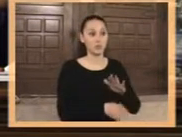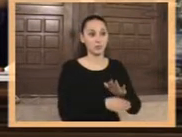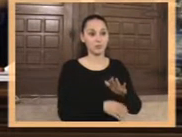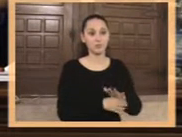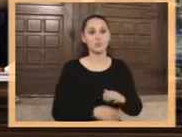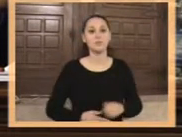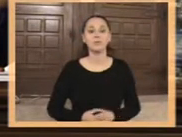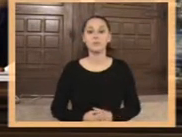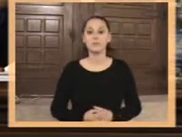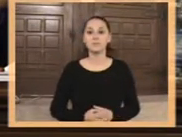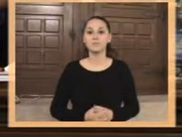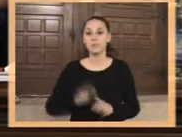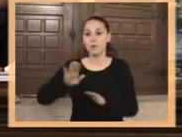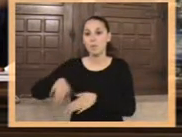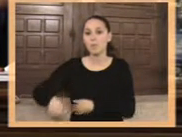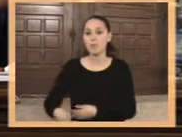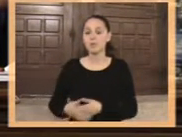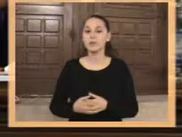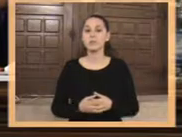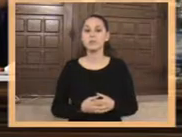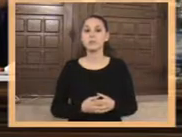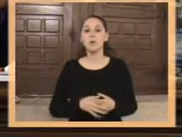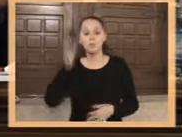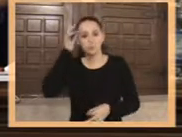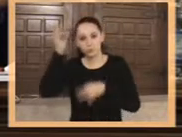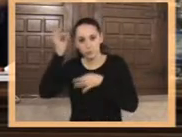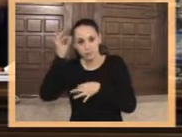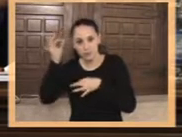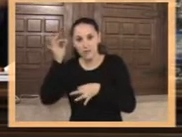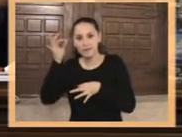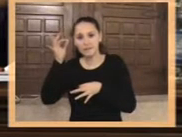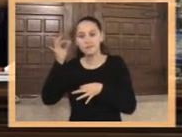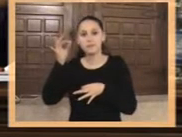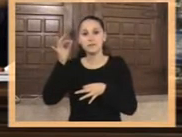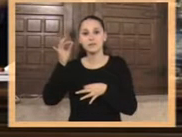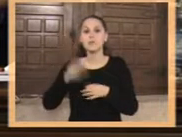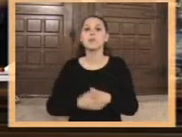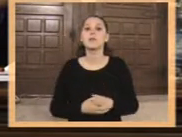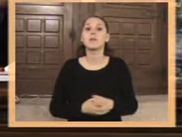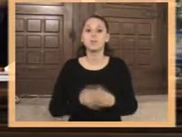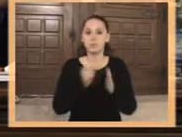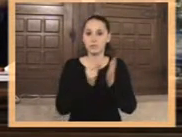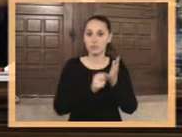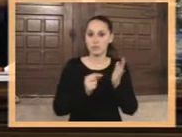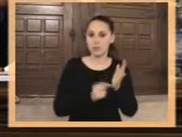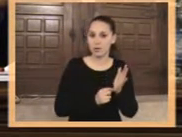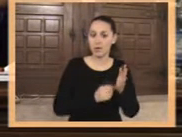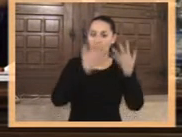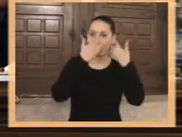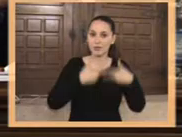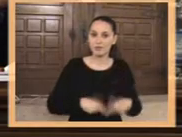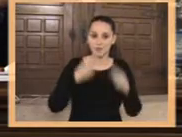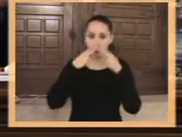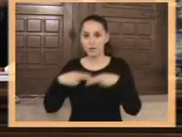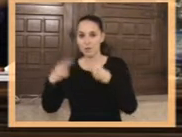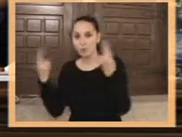Extremadura. Por último, una mera apreciación técnica. Hay unos principios contables, tanto en contabilidad empresarial como en contabilidad pública, que es el